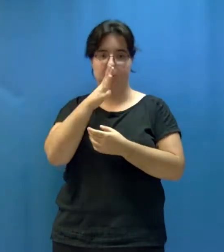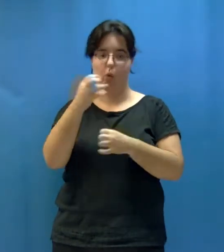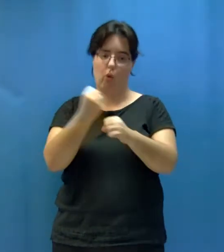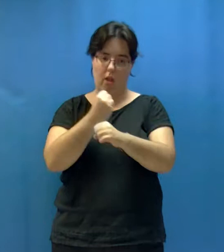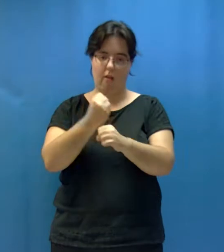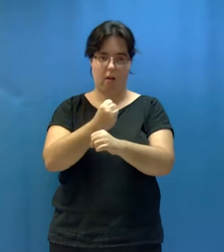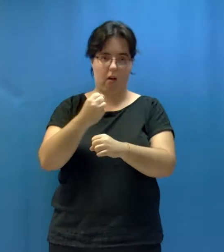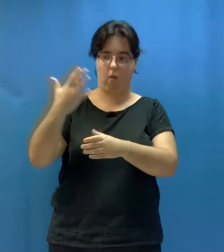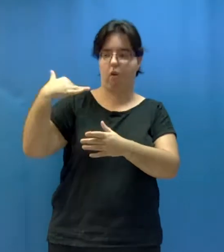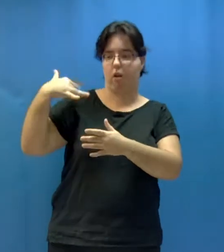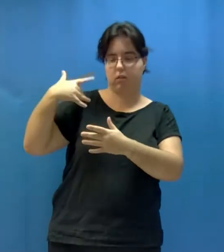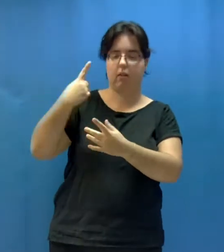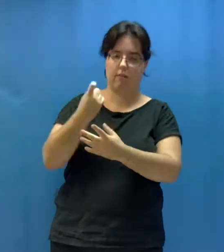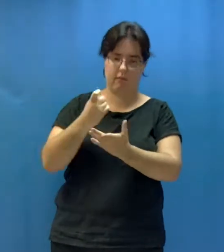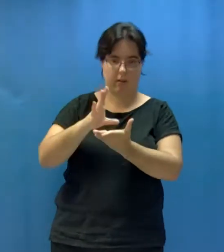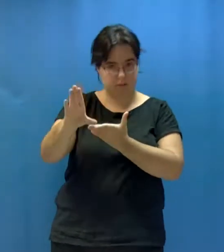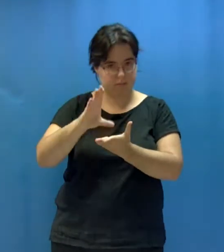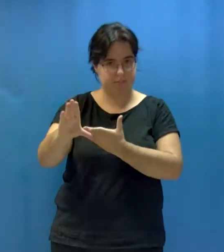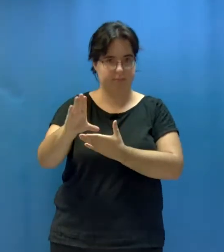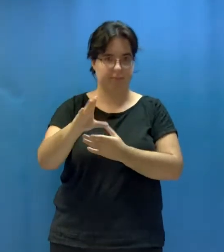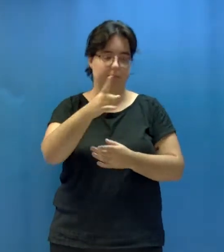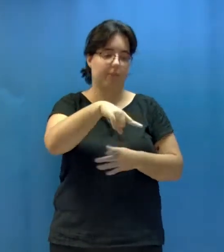es su evidente mala gestión. Muchas gracias.